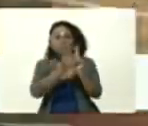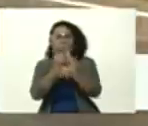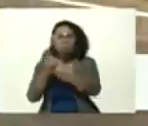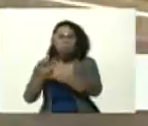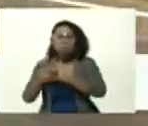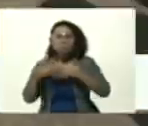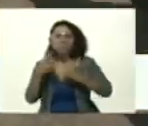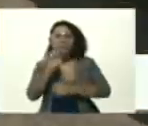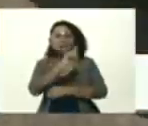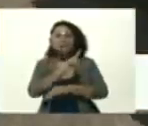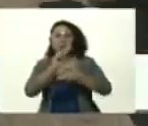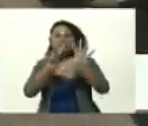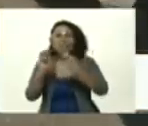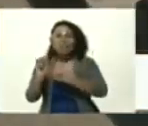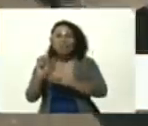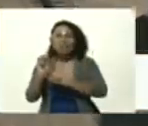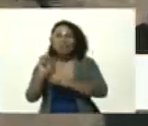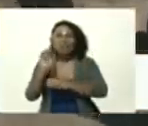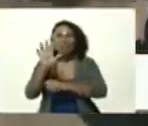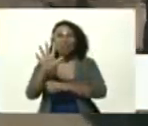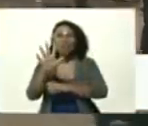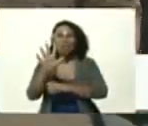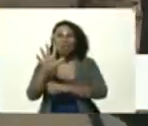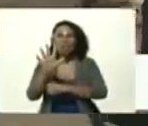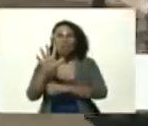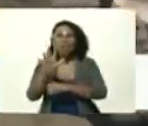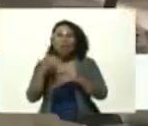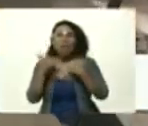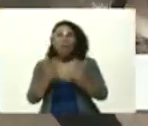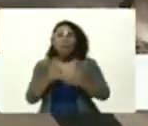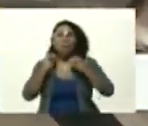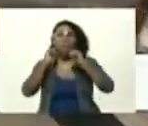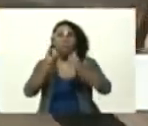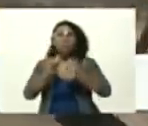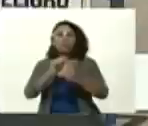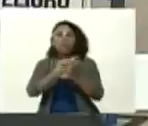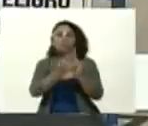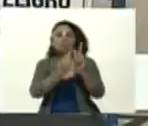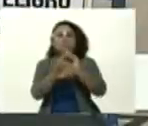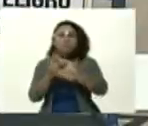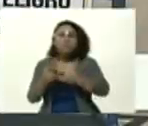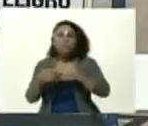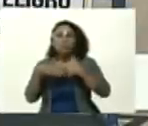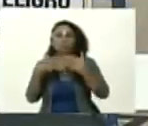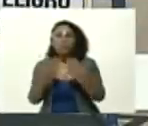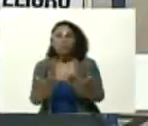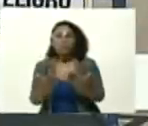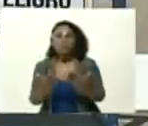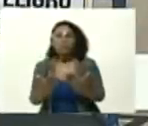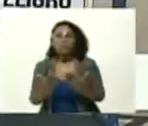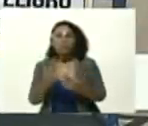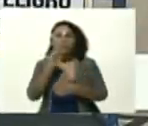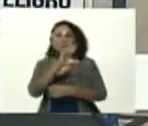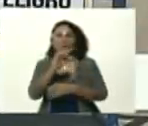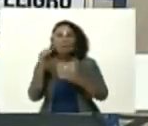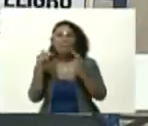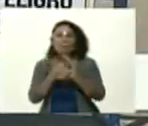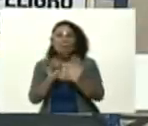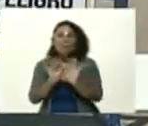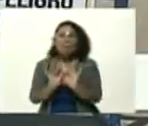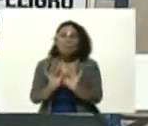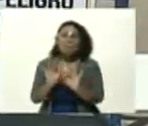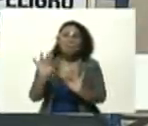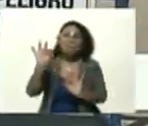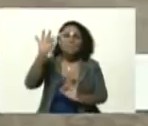de 175. Ahora comenzó, hermano presidente, la sustitución de más de 30.000 metros